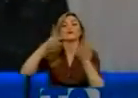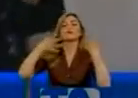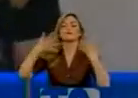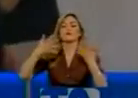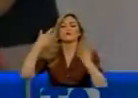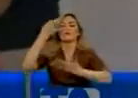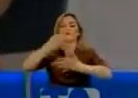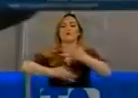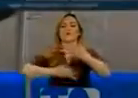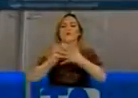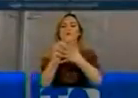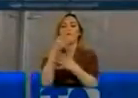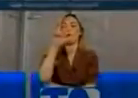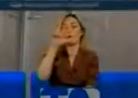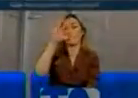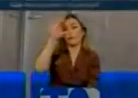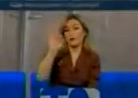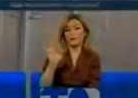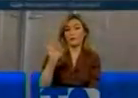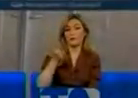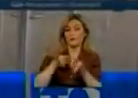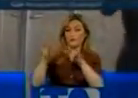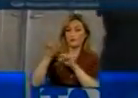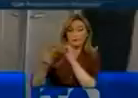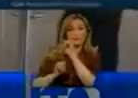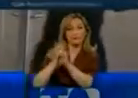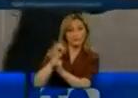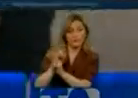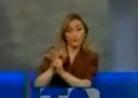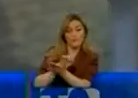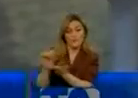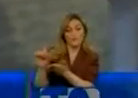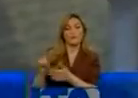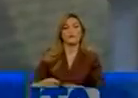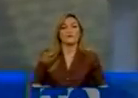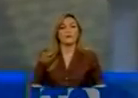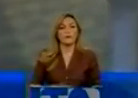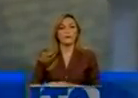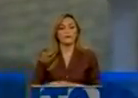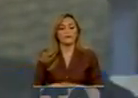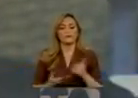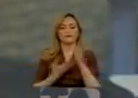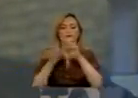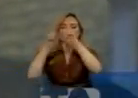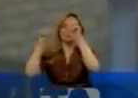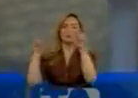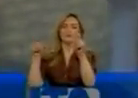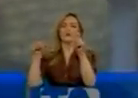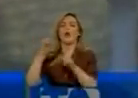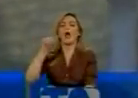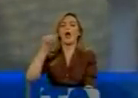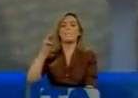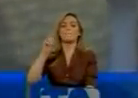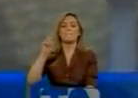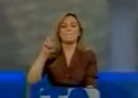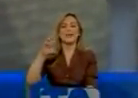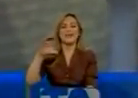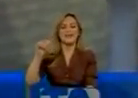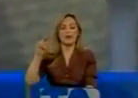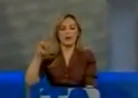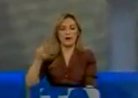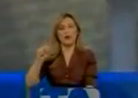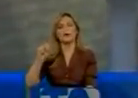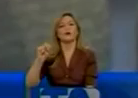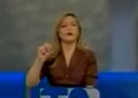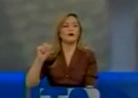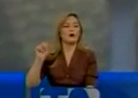se han restablecido solo 39 frecuencias internacionales semanales. American Airlines, antes de la pandemia, la semana tenía 21 vuelos